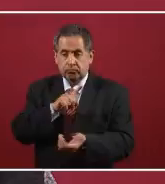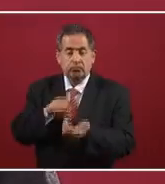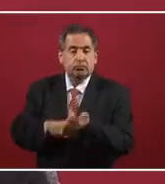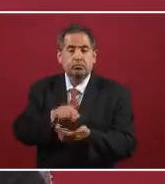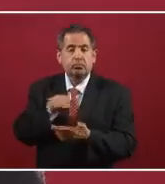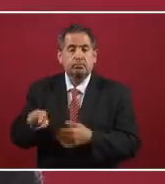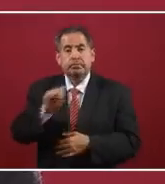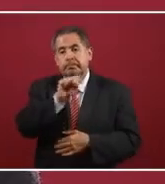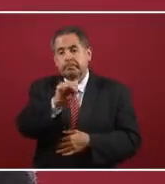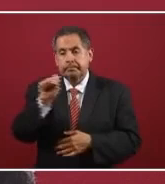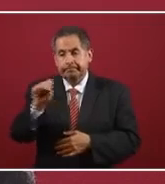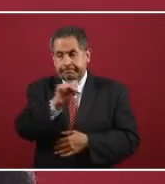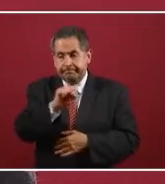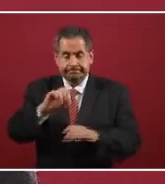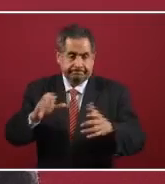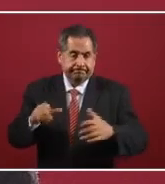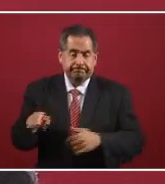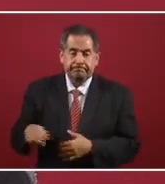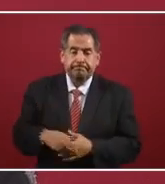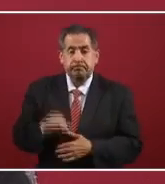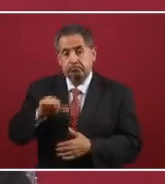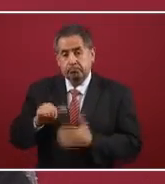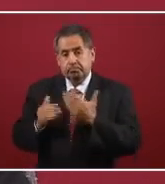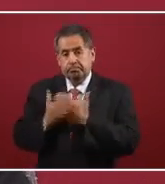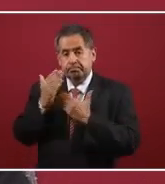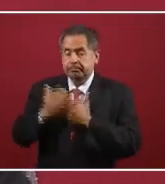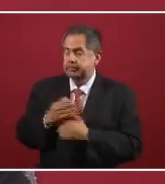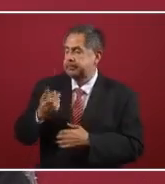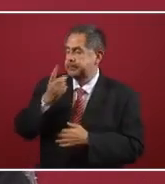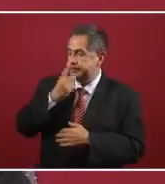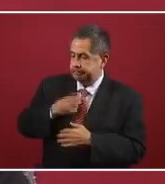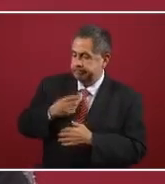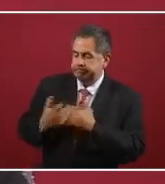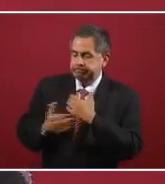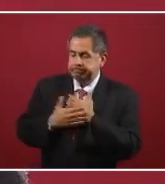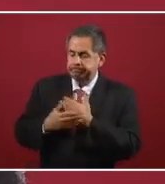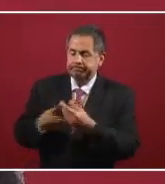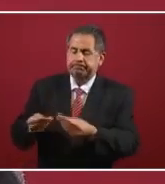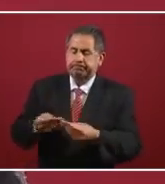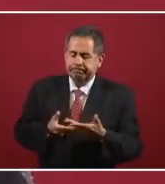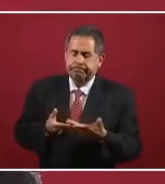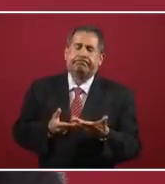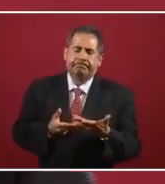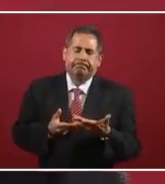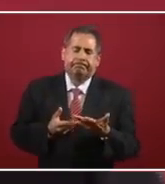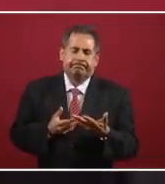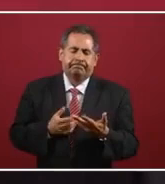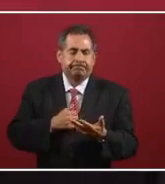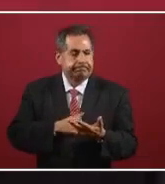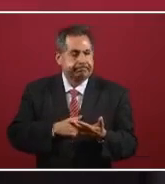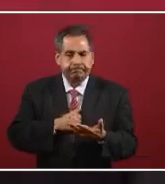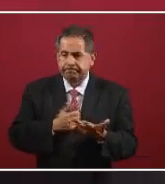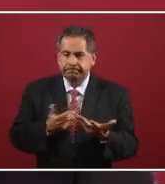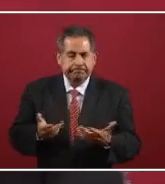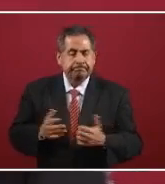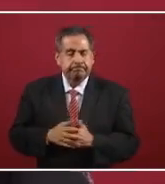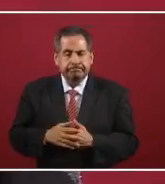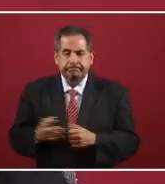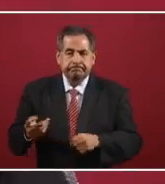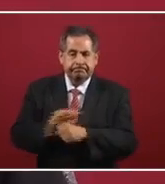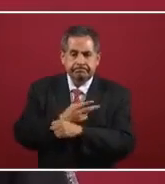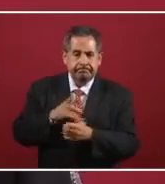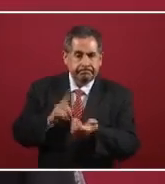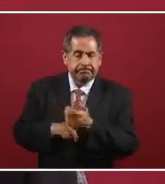Saltillo. Hoy en la mañana recibí la información sobre lo que sucedió.